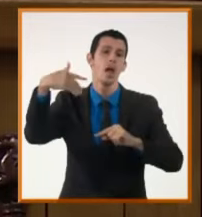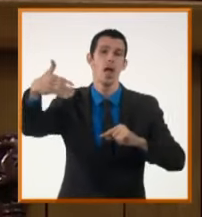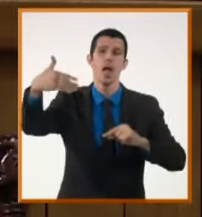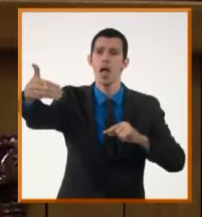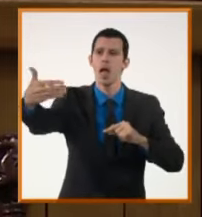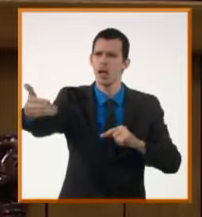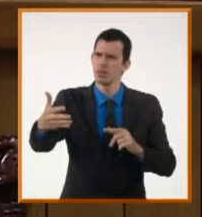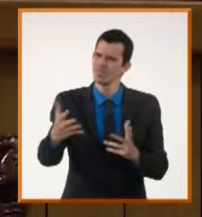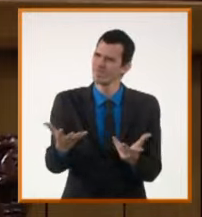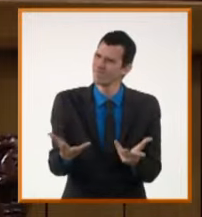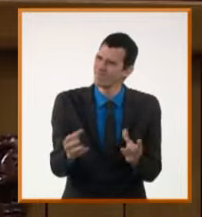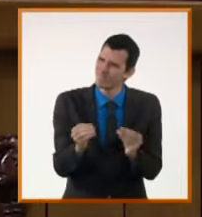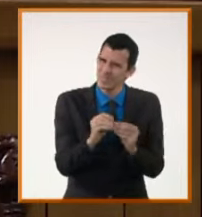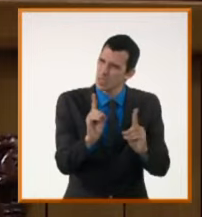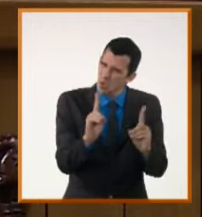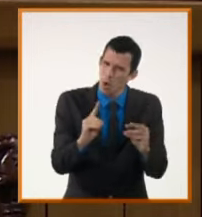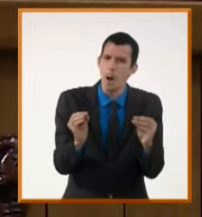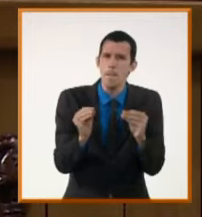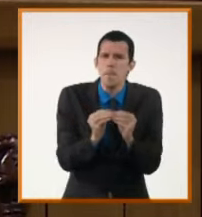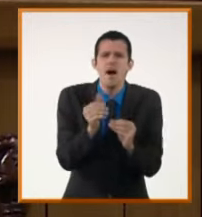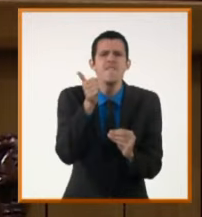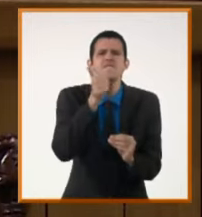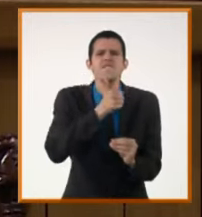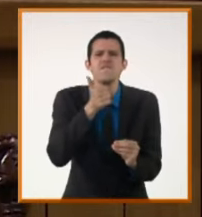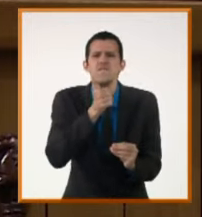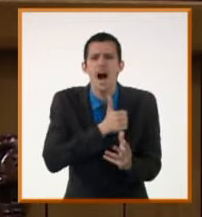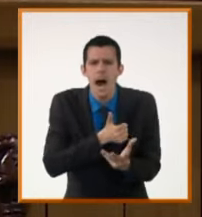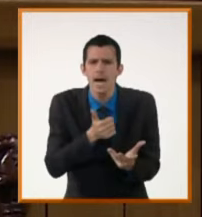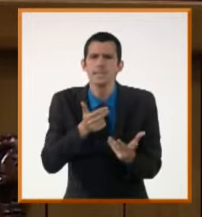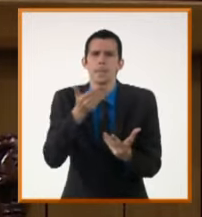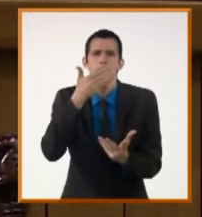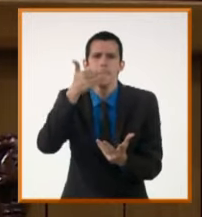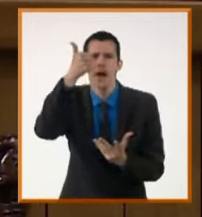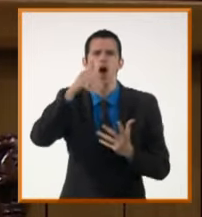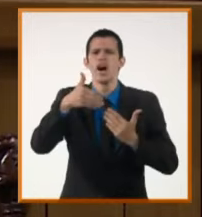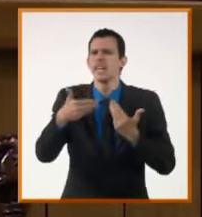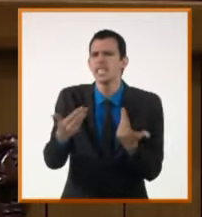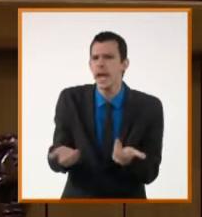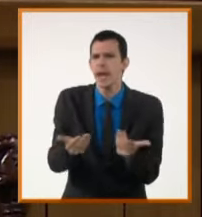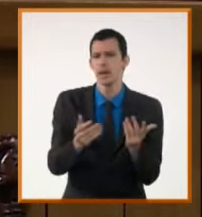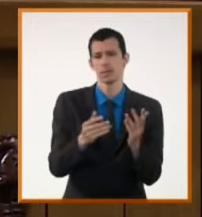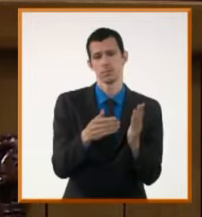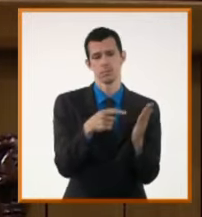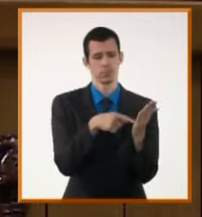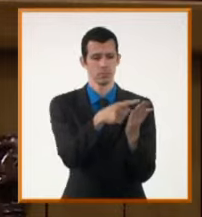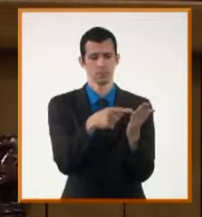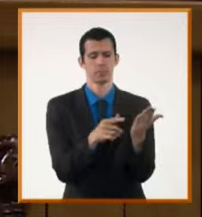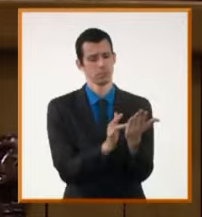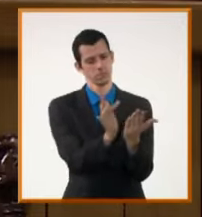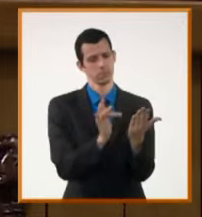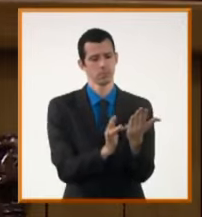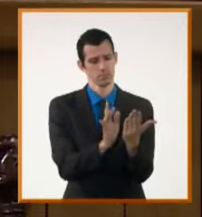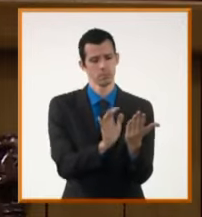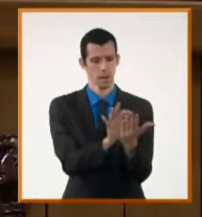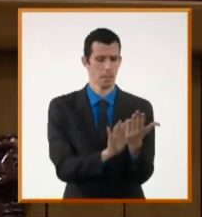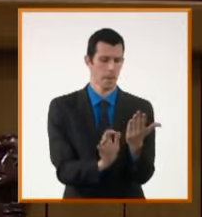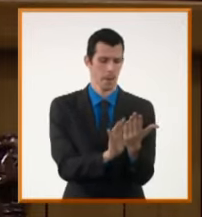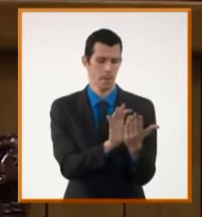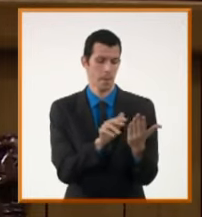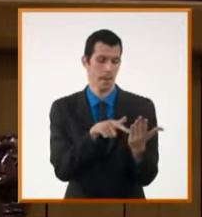mayor cantidad de trámites posible. Y en eso hay un documento concreto, va a haber una